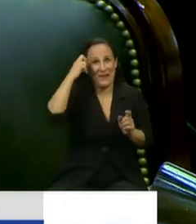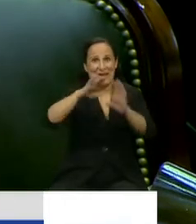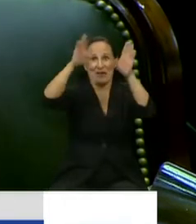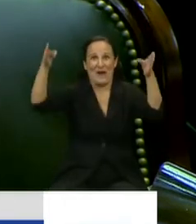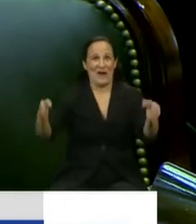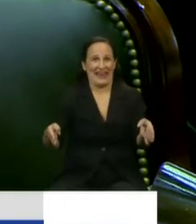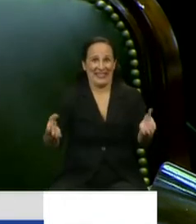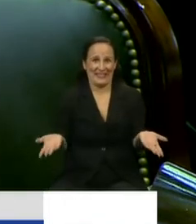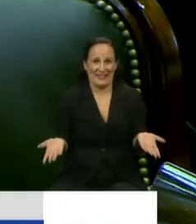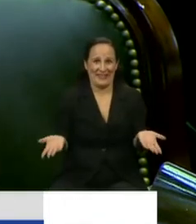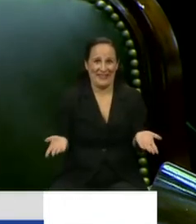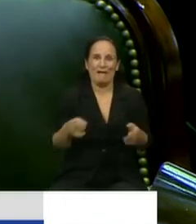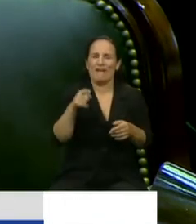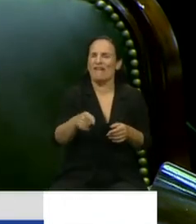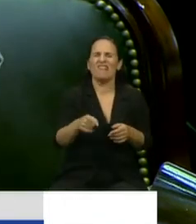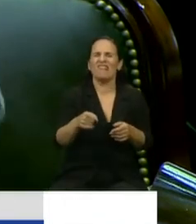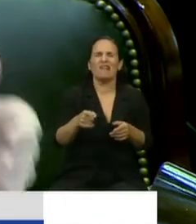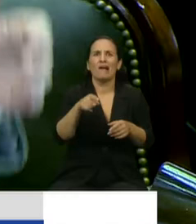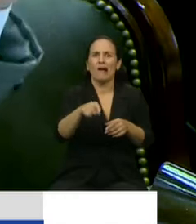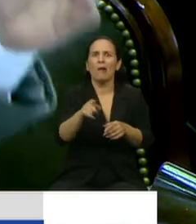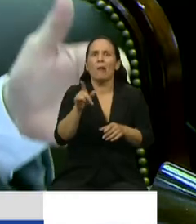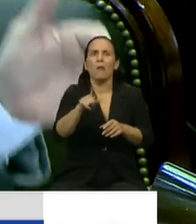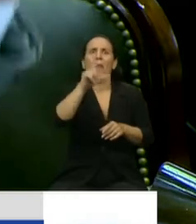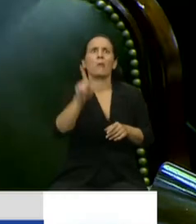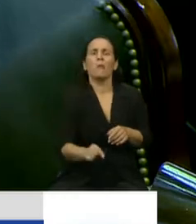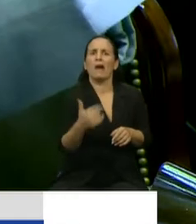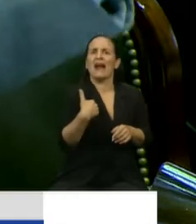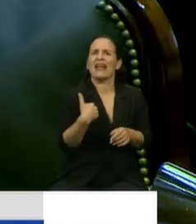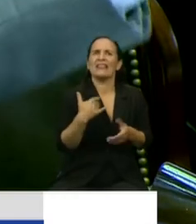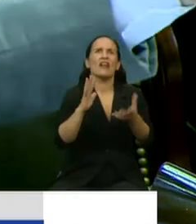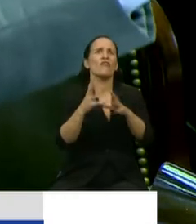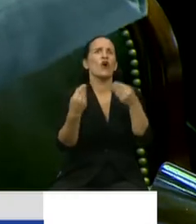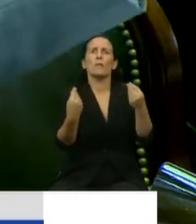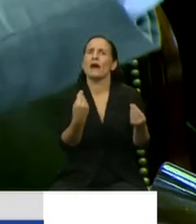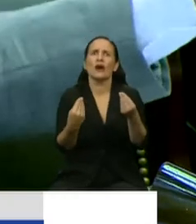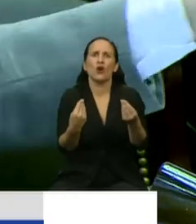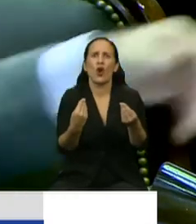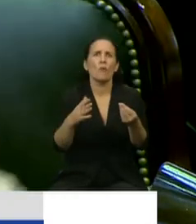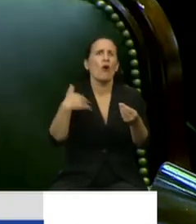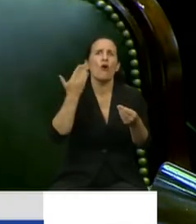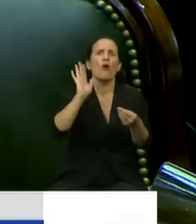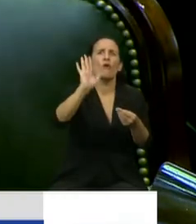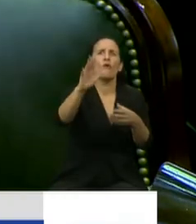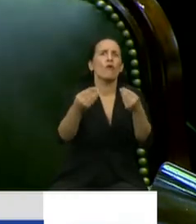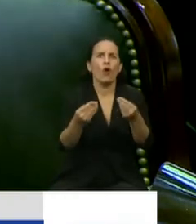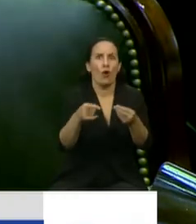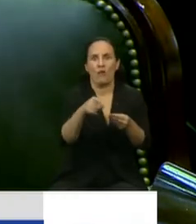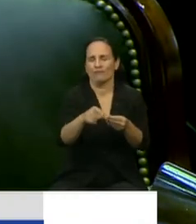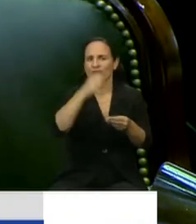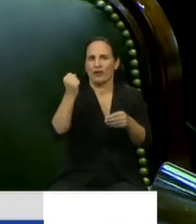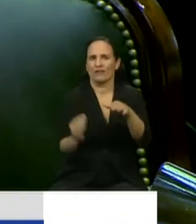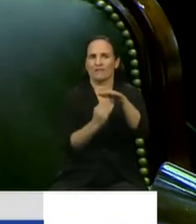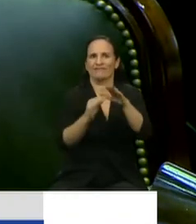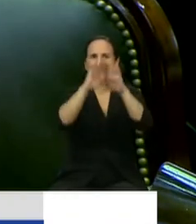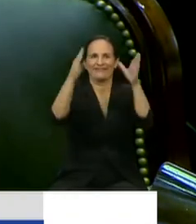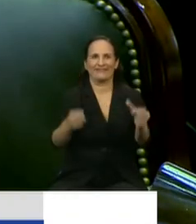es la base fundamental del proyecto de país que mire hacia el fin del siglo XXI. ¿Y por qué hablo